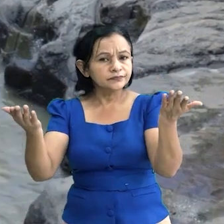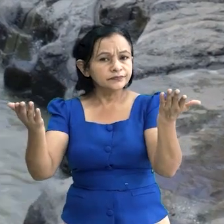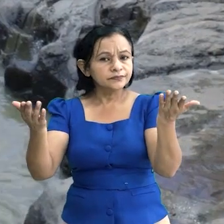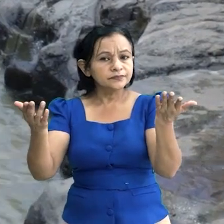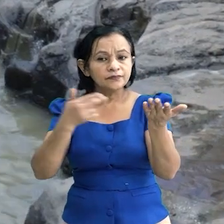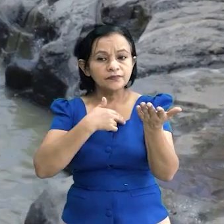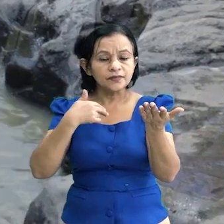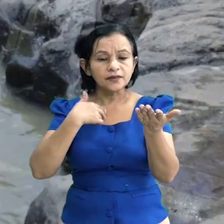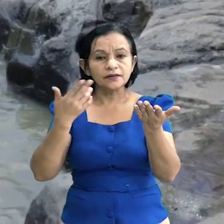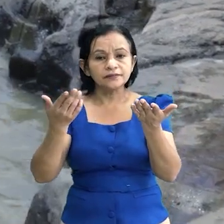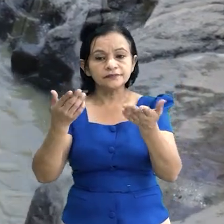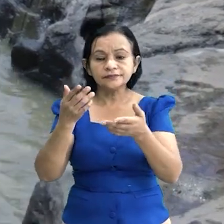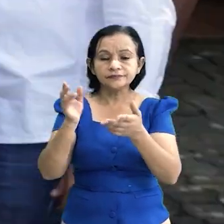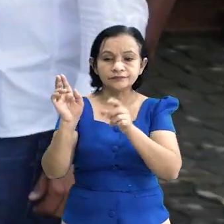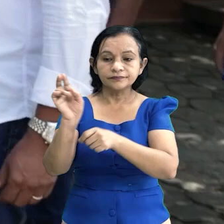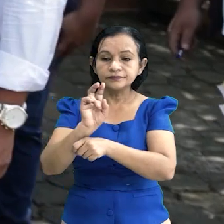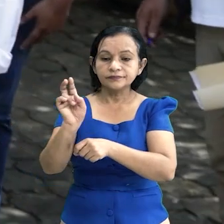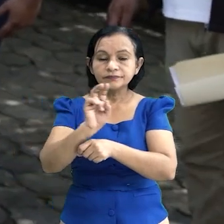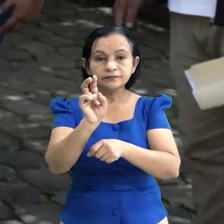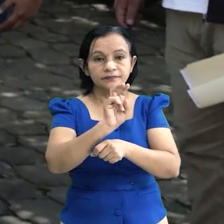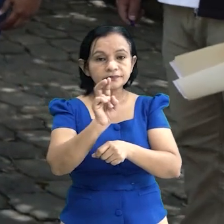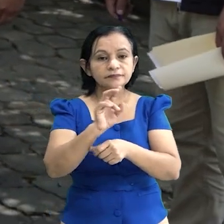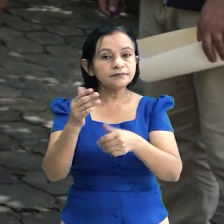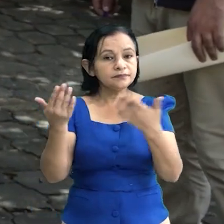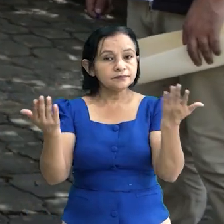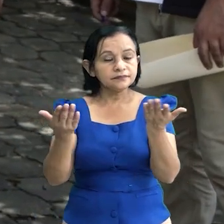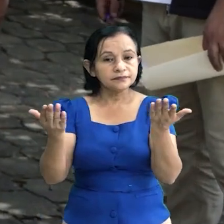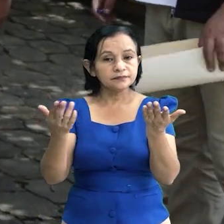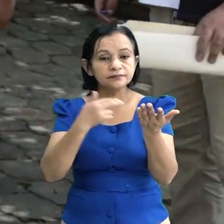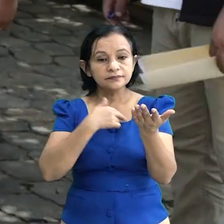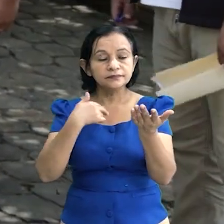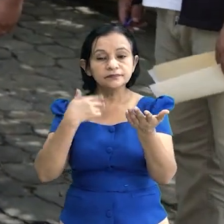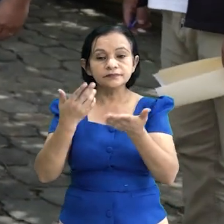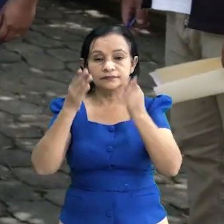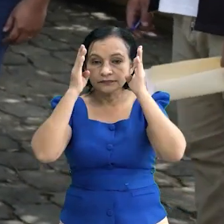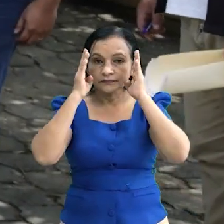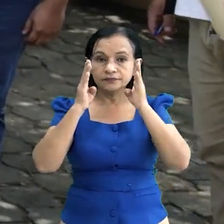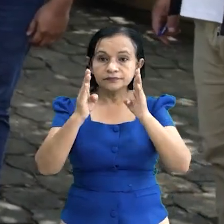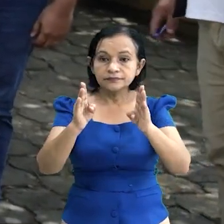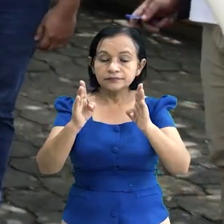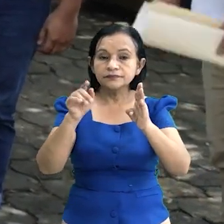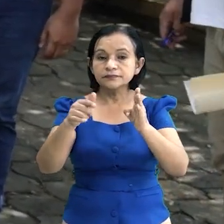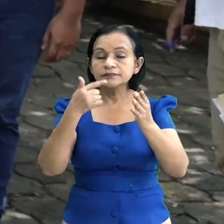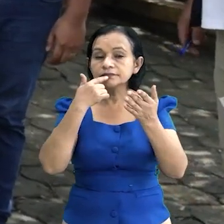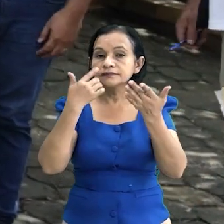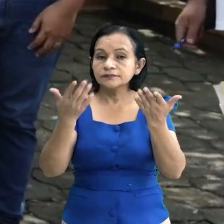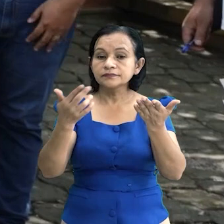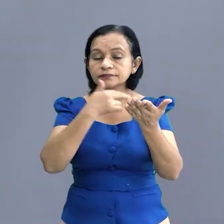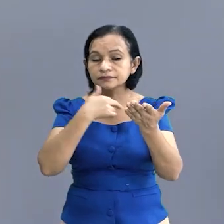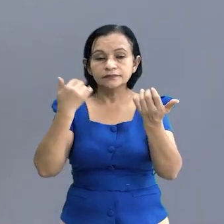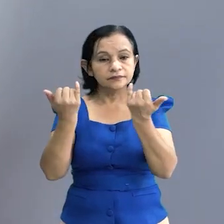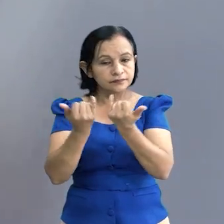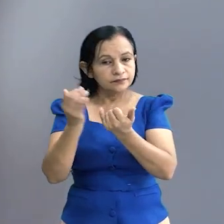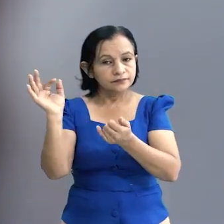qué son nuestras acciones de vigilancia y qué es lo que le tenemos que prestar atención para